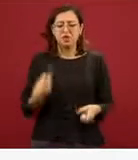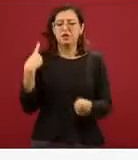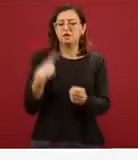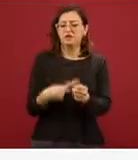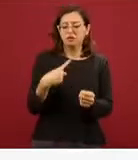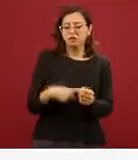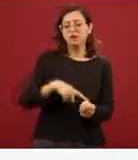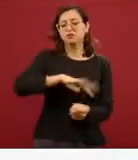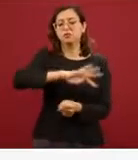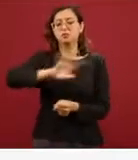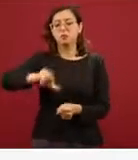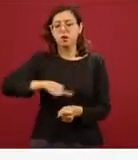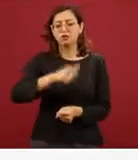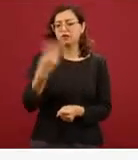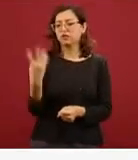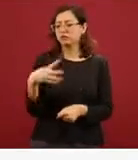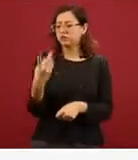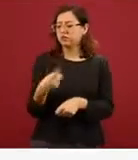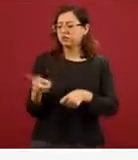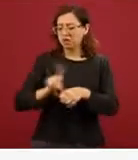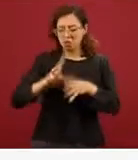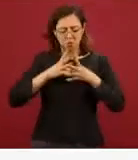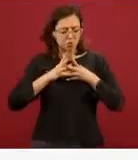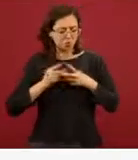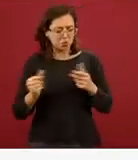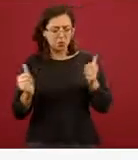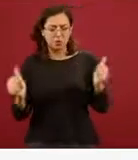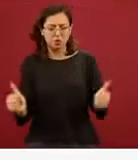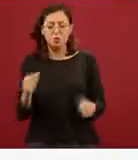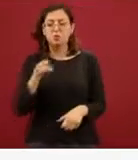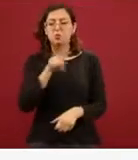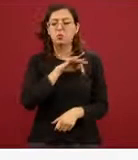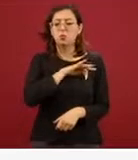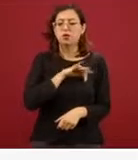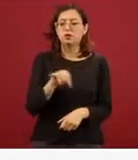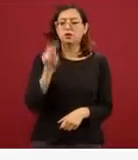cuenta de casos que aparece en el lado izquierdo de la diapositiva,